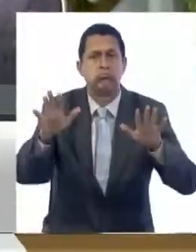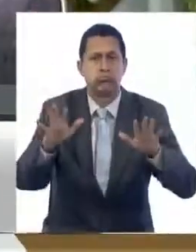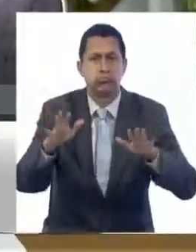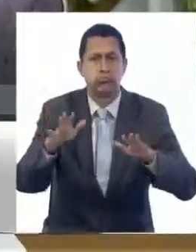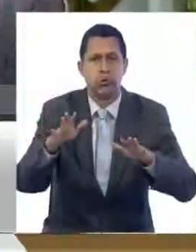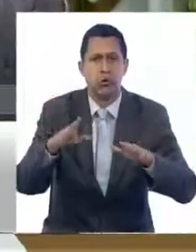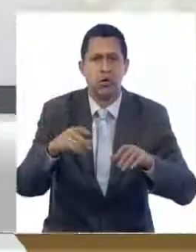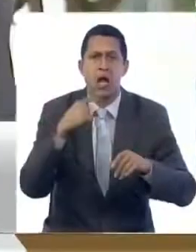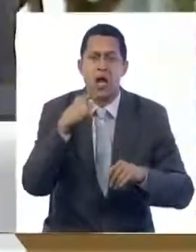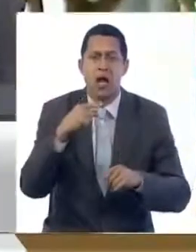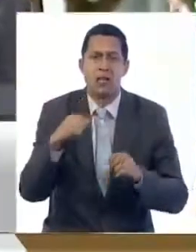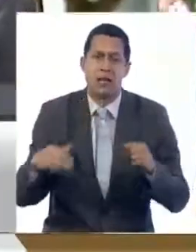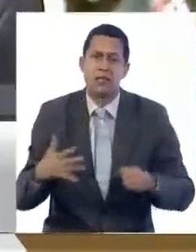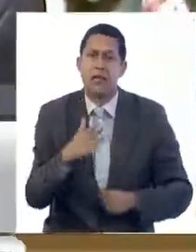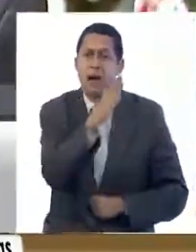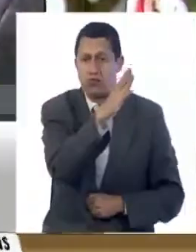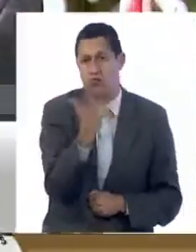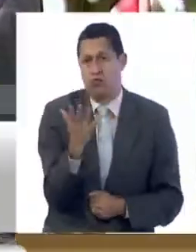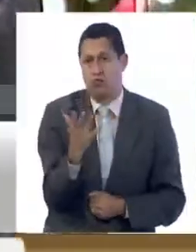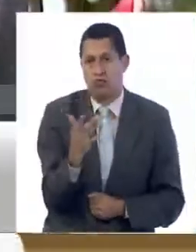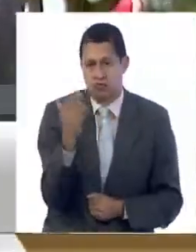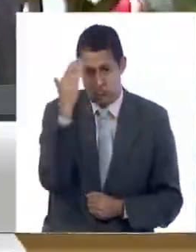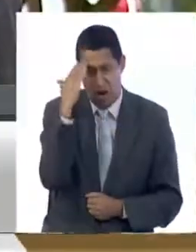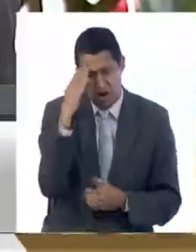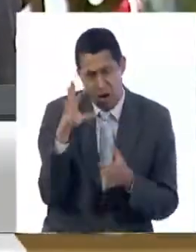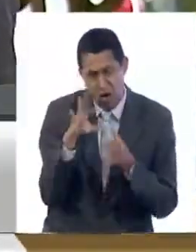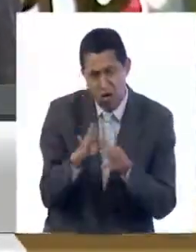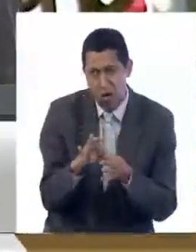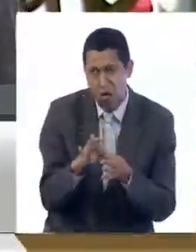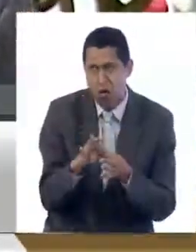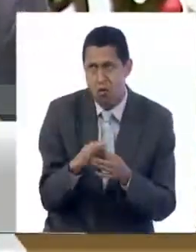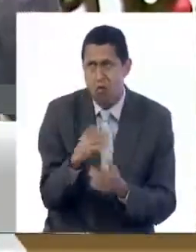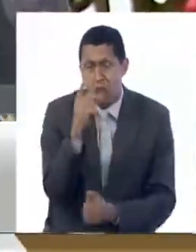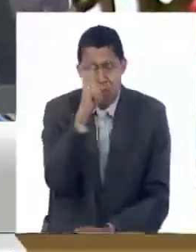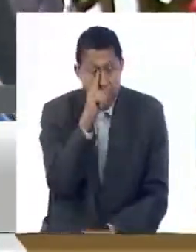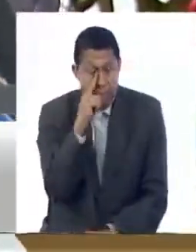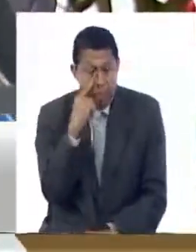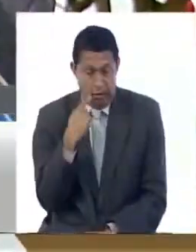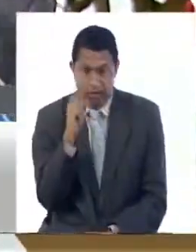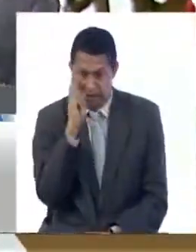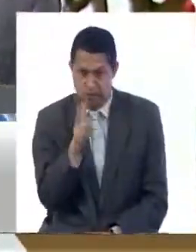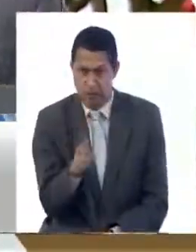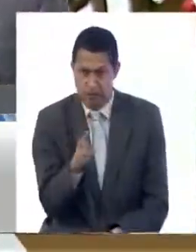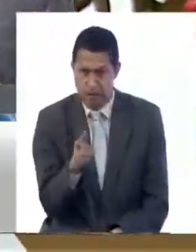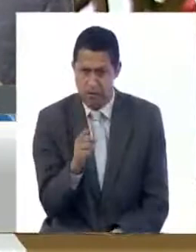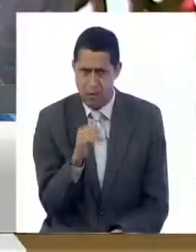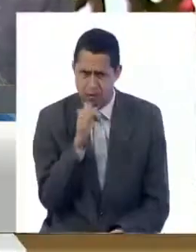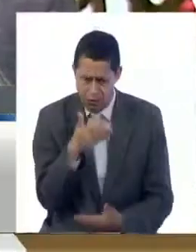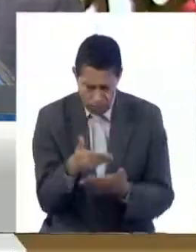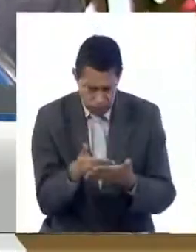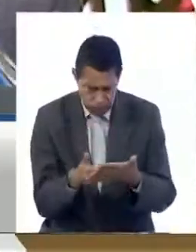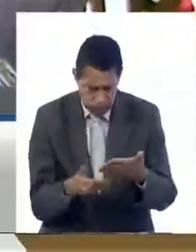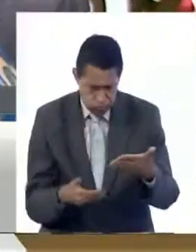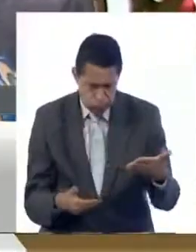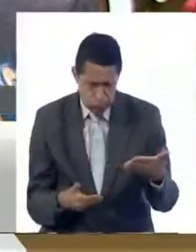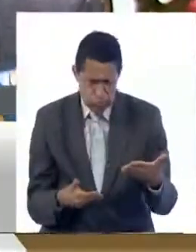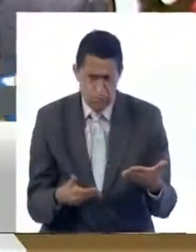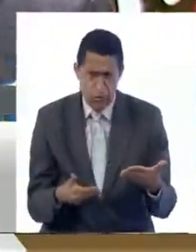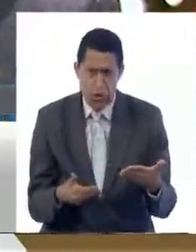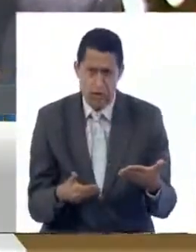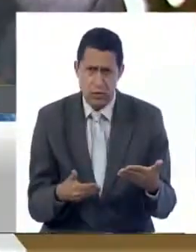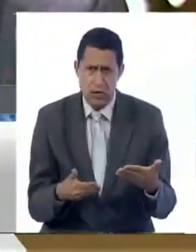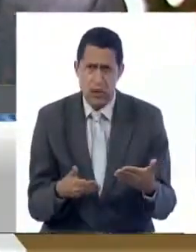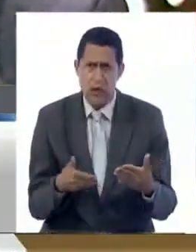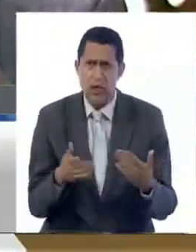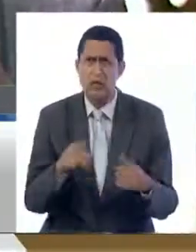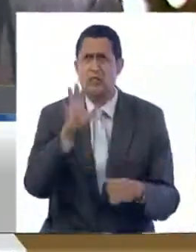del estado del Tamacuro. Él está plenamente asociado al avance de la desnutrición. Tuvimos acceso a los reportes, epidemiológicos de los casos